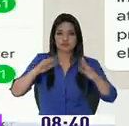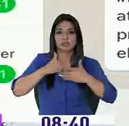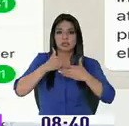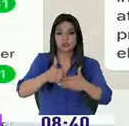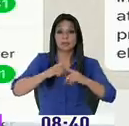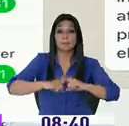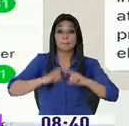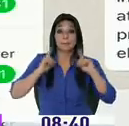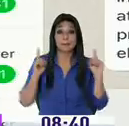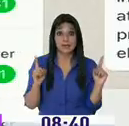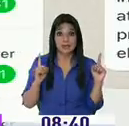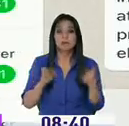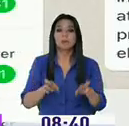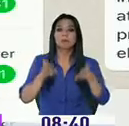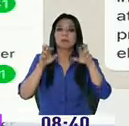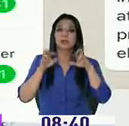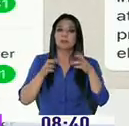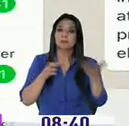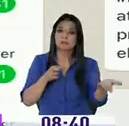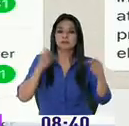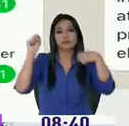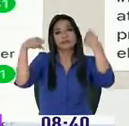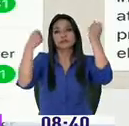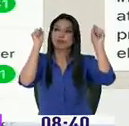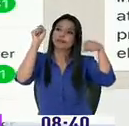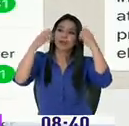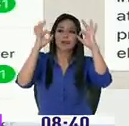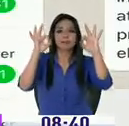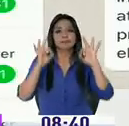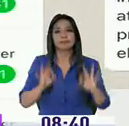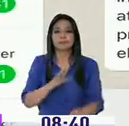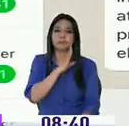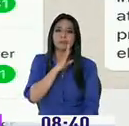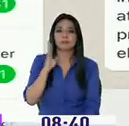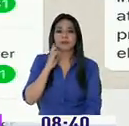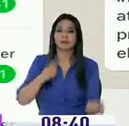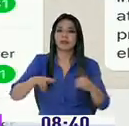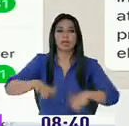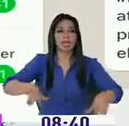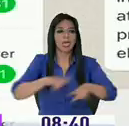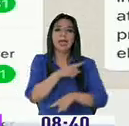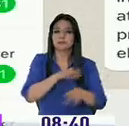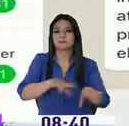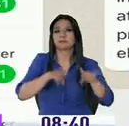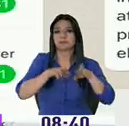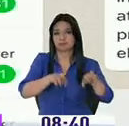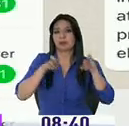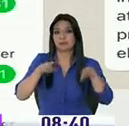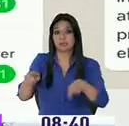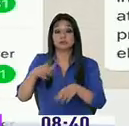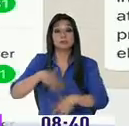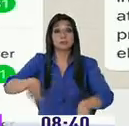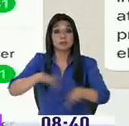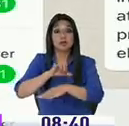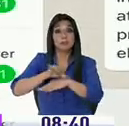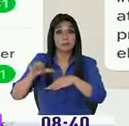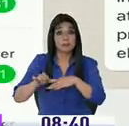Sin embargo, si dan permiso para discotecas, prostíbulos, bares y ventas ambulantes que den el entorno y ensucian el cantón.